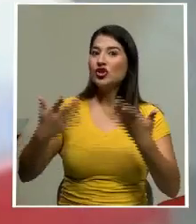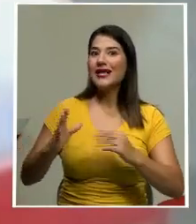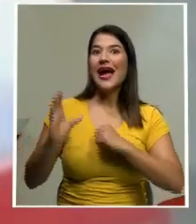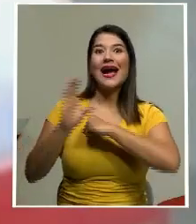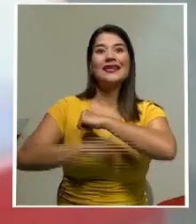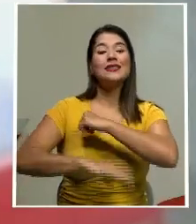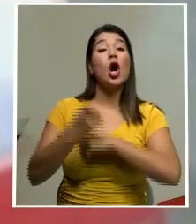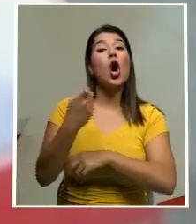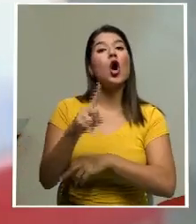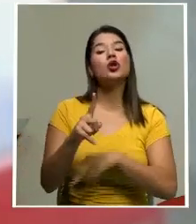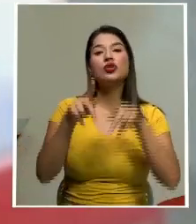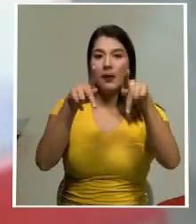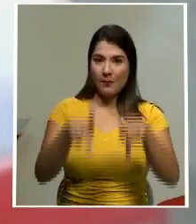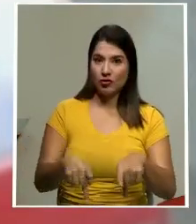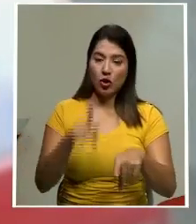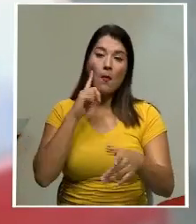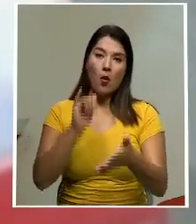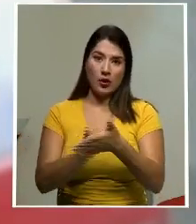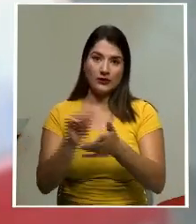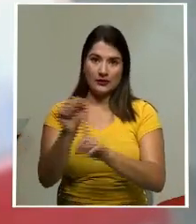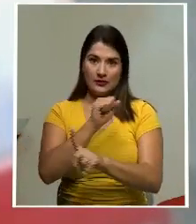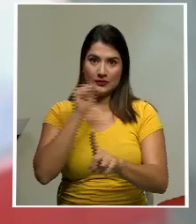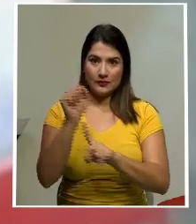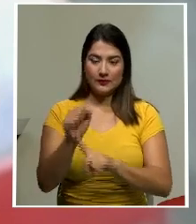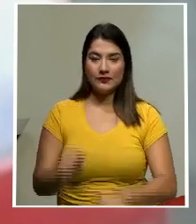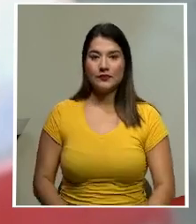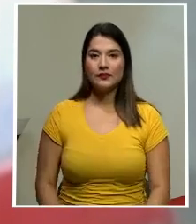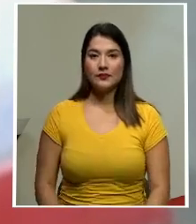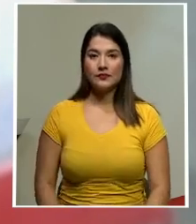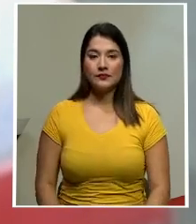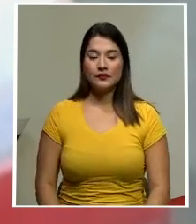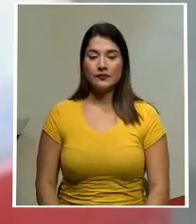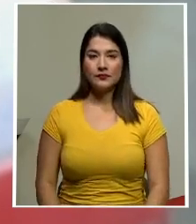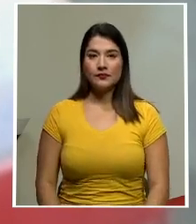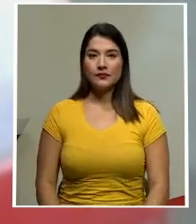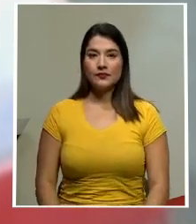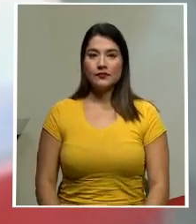a 11 personas por estos hechos.